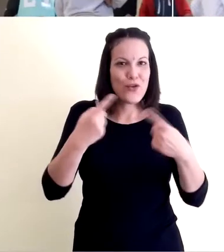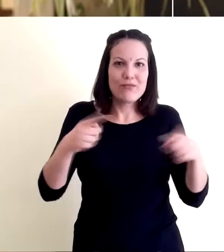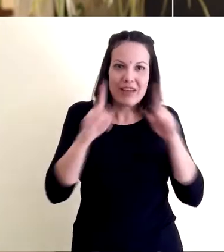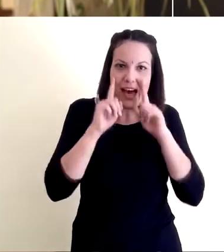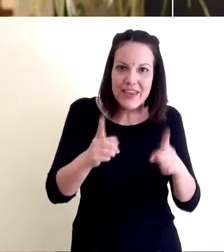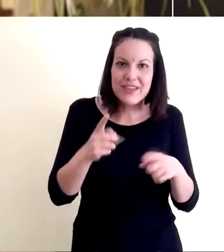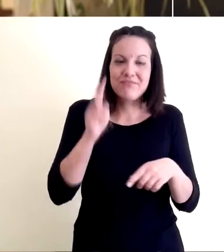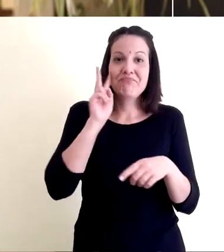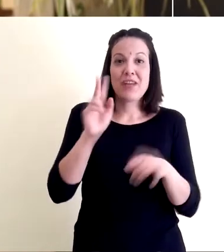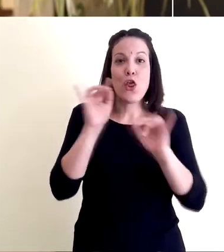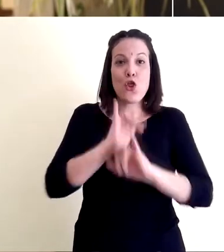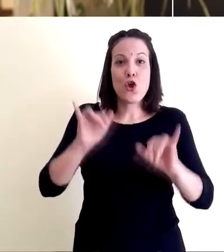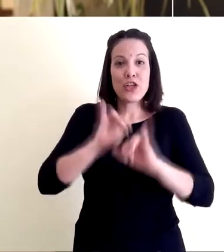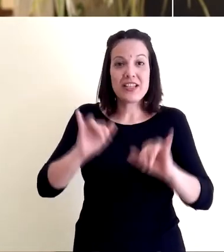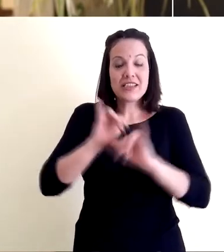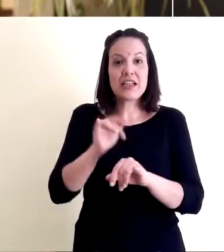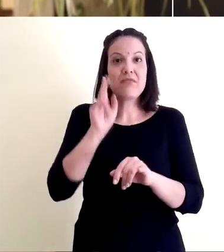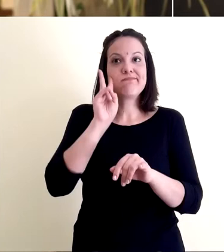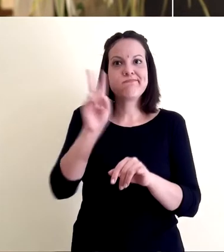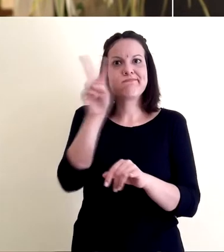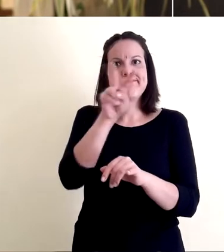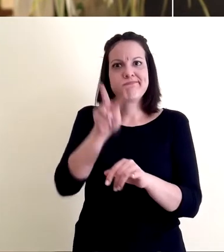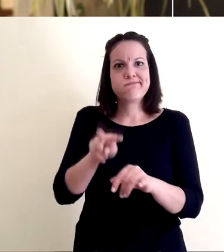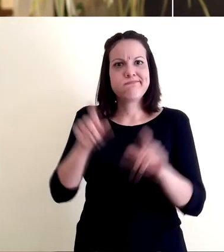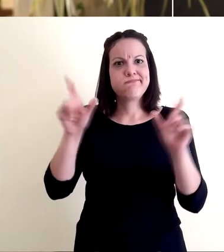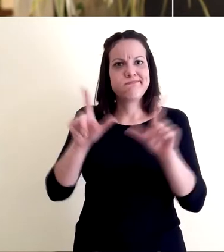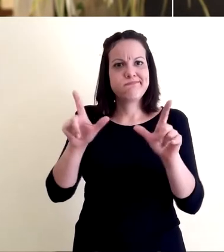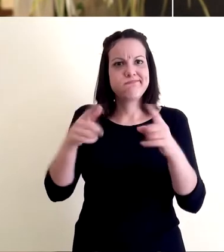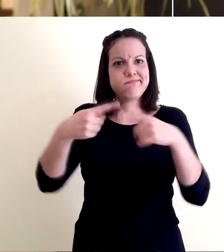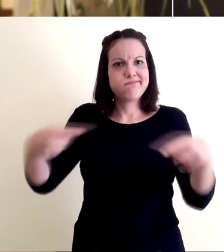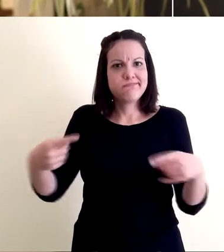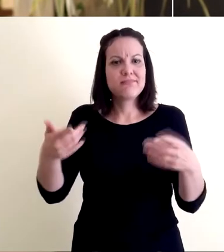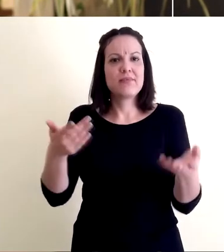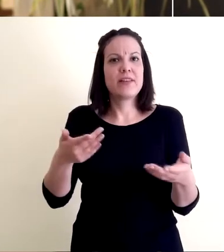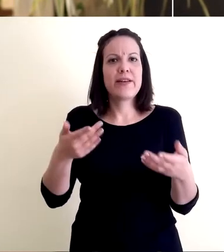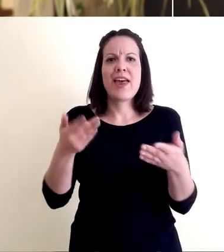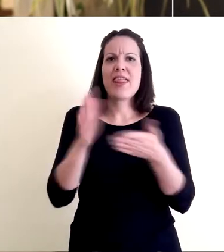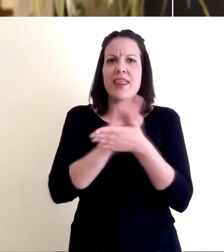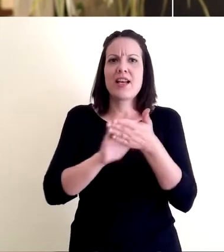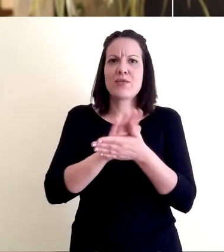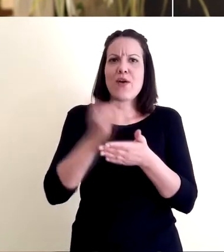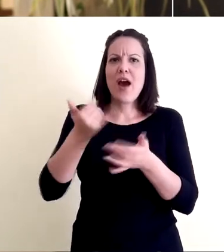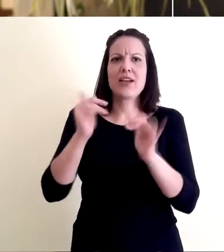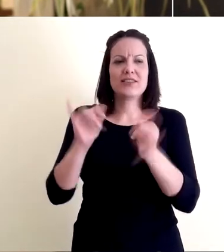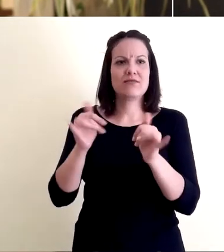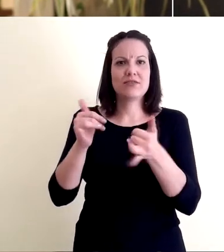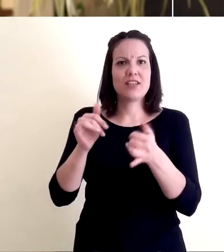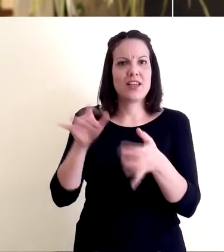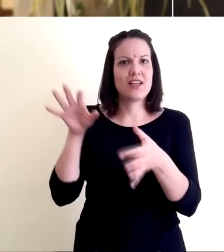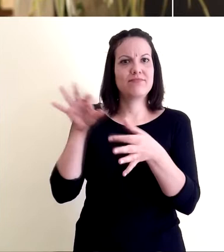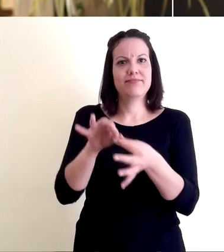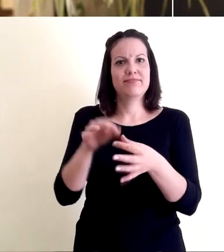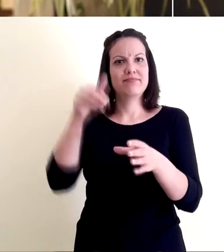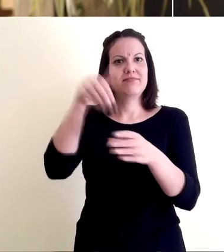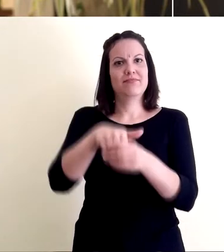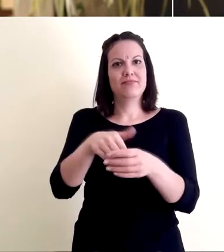uno lee todo el tiempo de situaciones que por ahí se presentan con estos chicos, con los adolescentes,